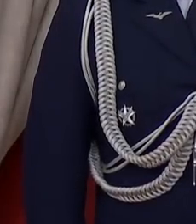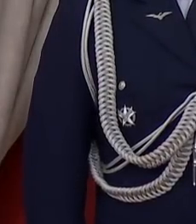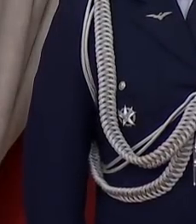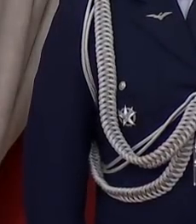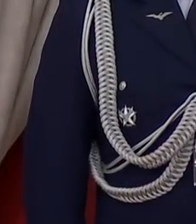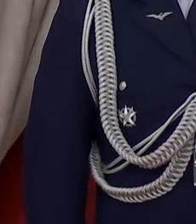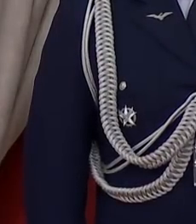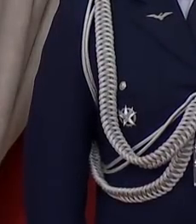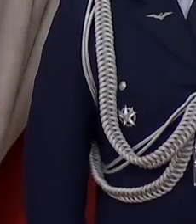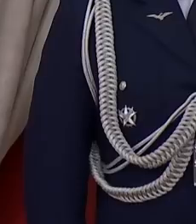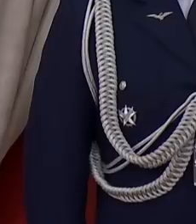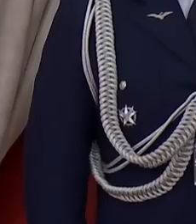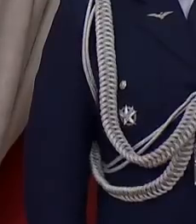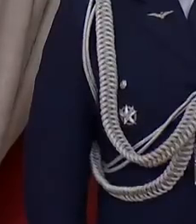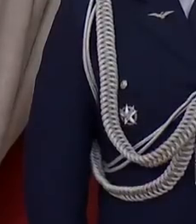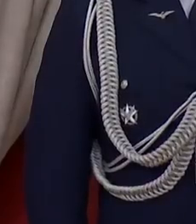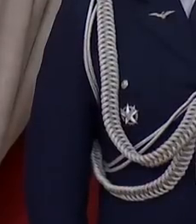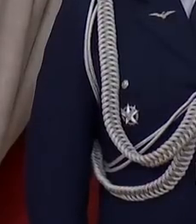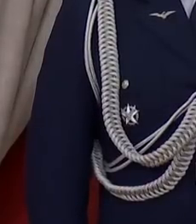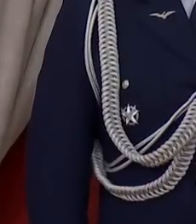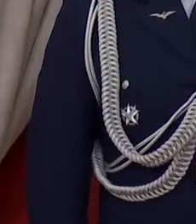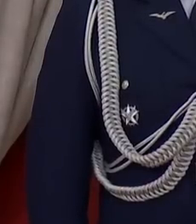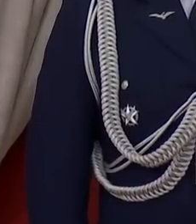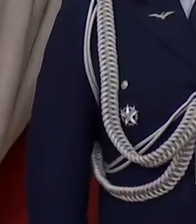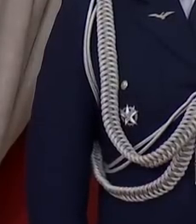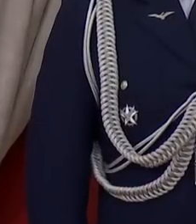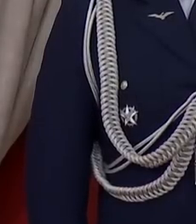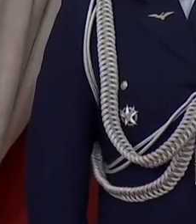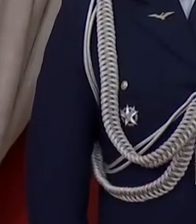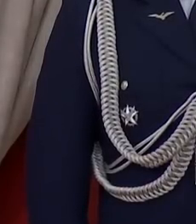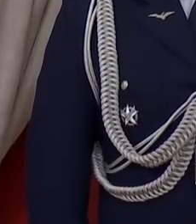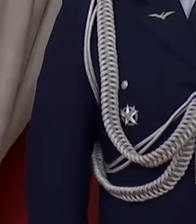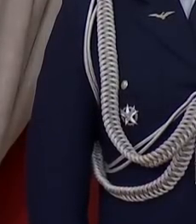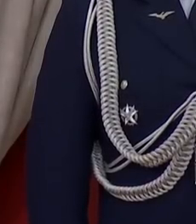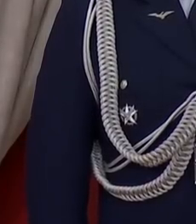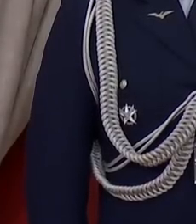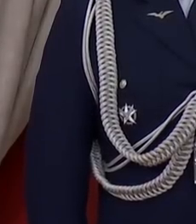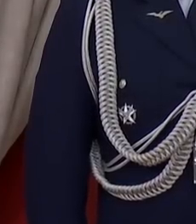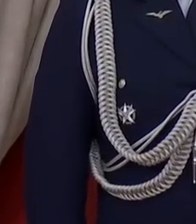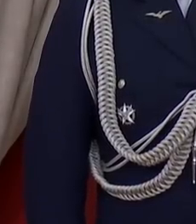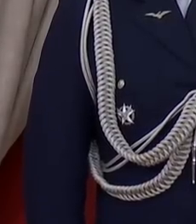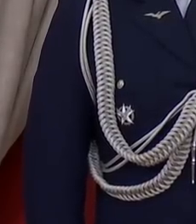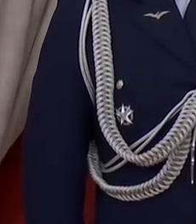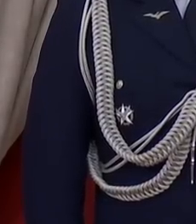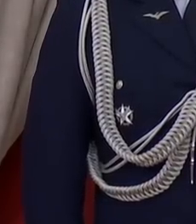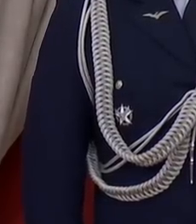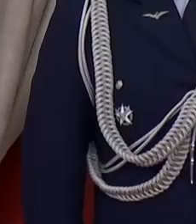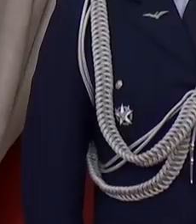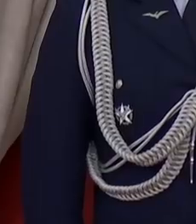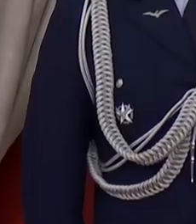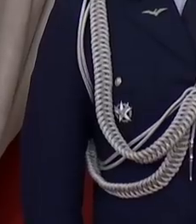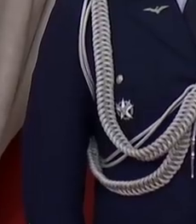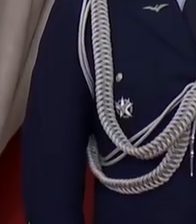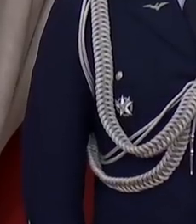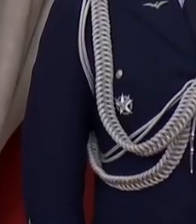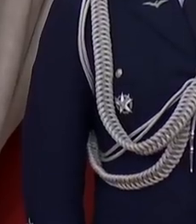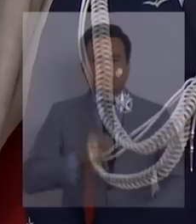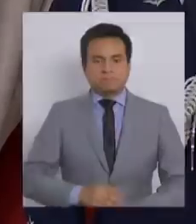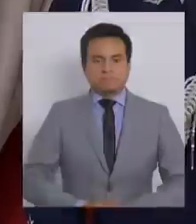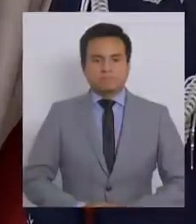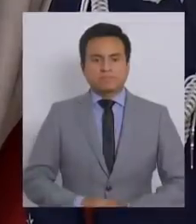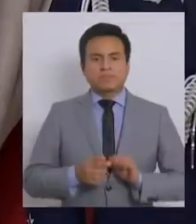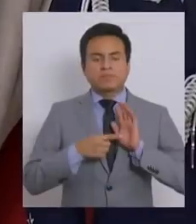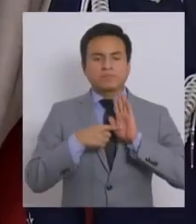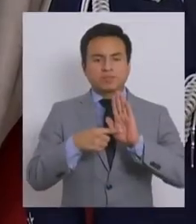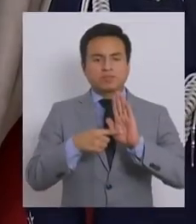del subsecretario del Interior en este minuto. Decreto 491, Santiago, 3 de noviembre de 2020. Visto